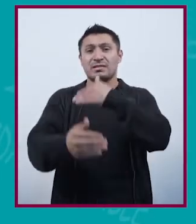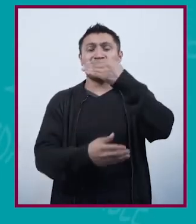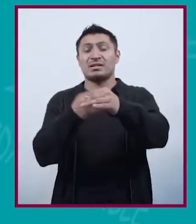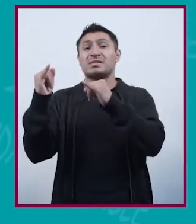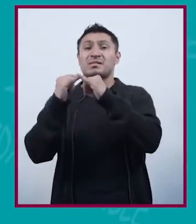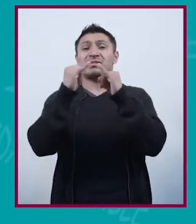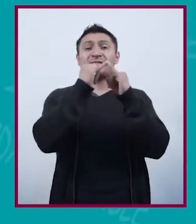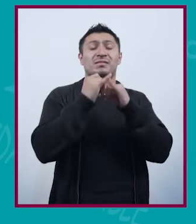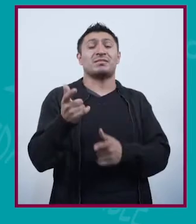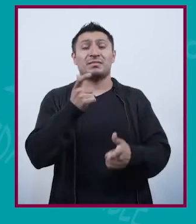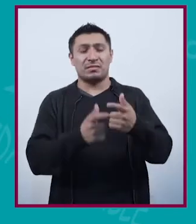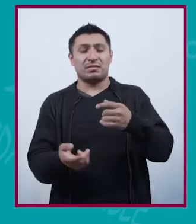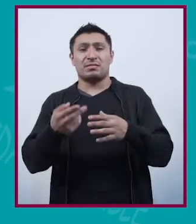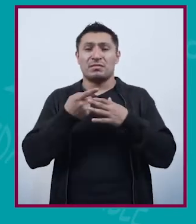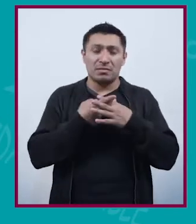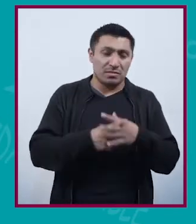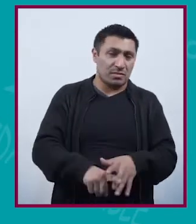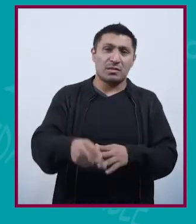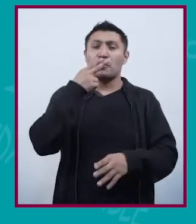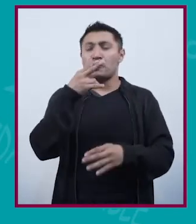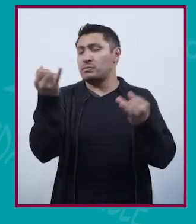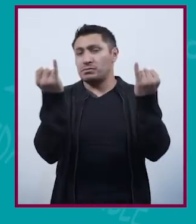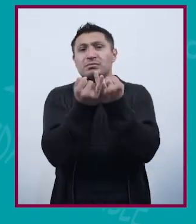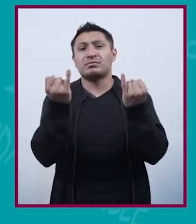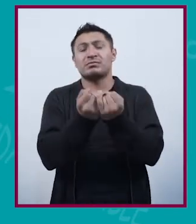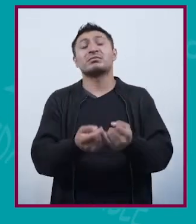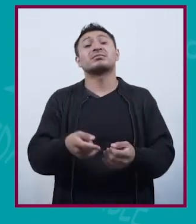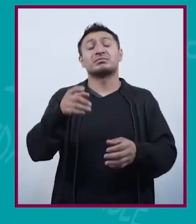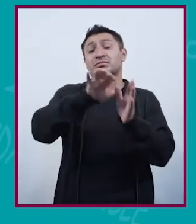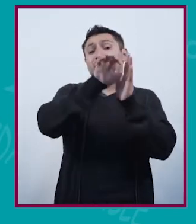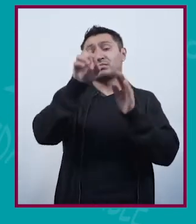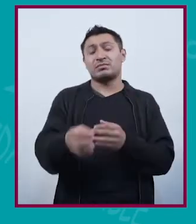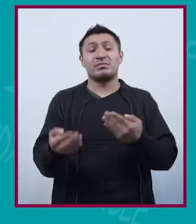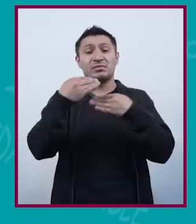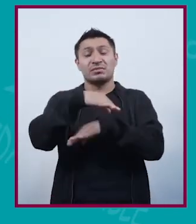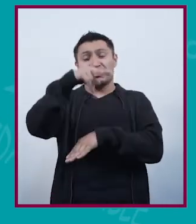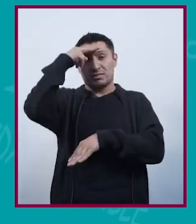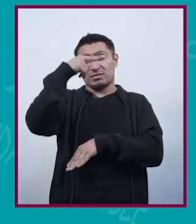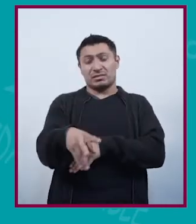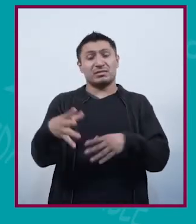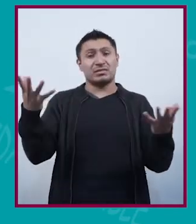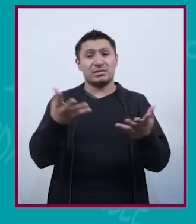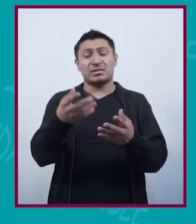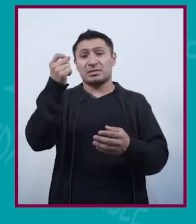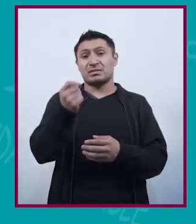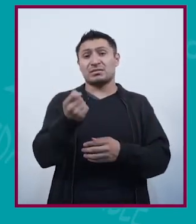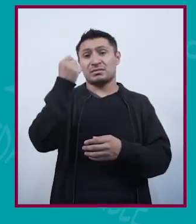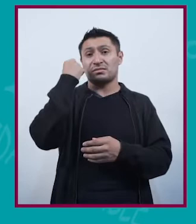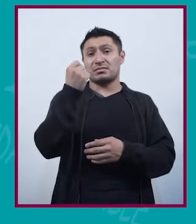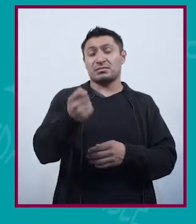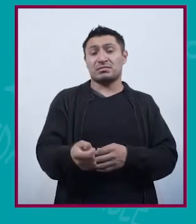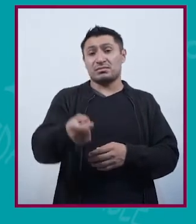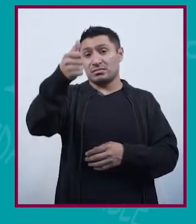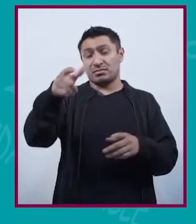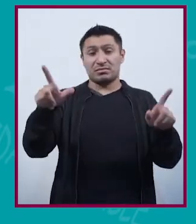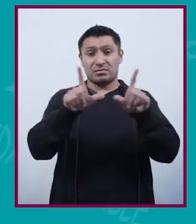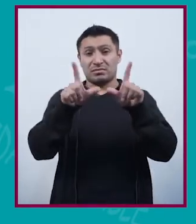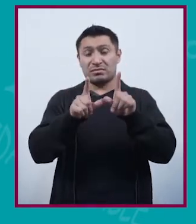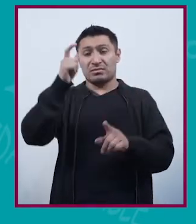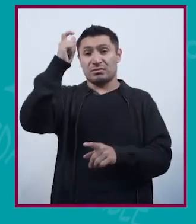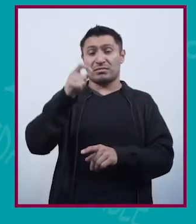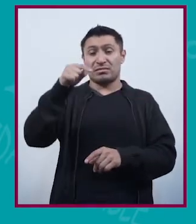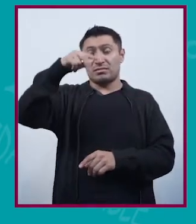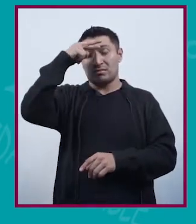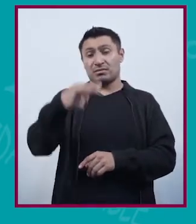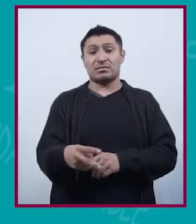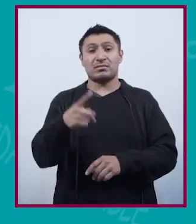del tiempo, muchas instituciones financieras empezaron a usar la misma herramienta, entre ellas un banco mexicano, donde crearon la primera tarjeta